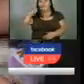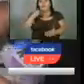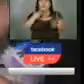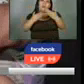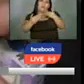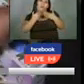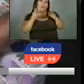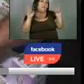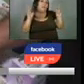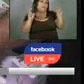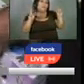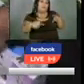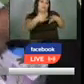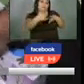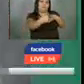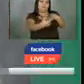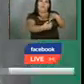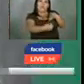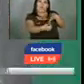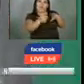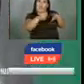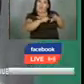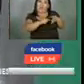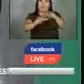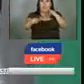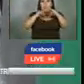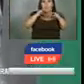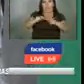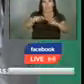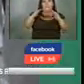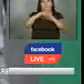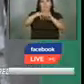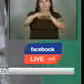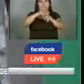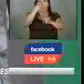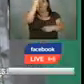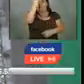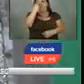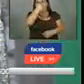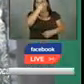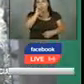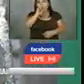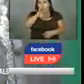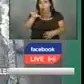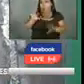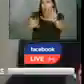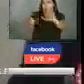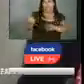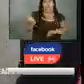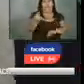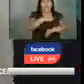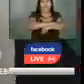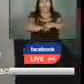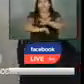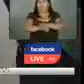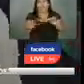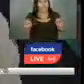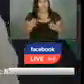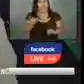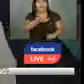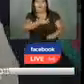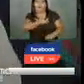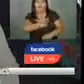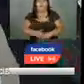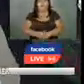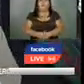implementación del régimen de excepción. El jerarca de la iglesia católica lamentó que entre las personas capturadas hayan algunos que serían inocentes.